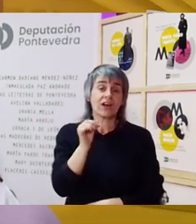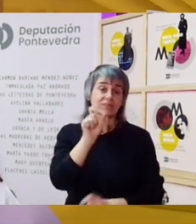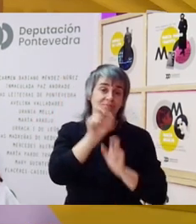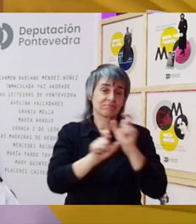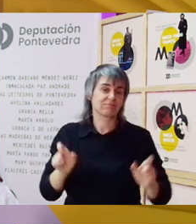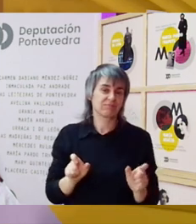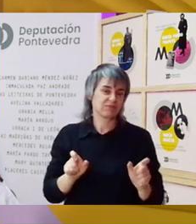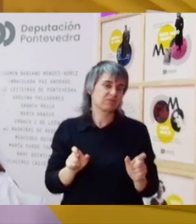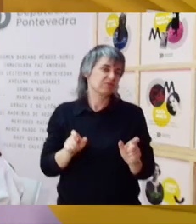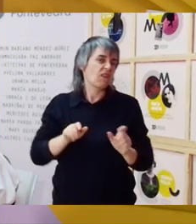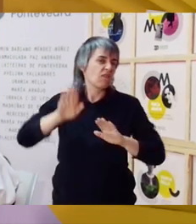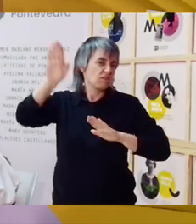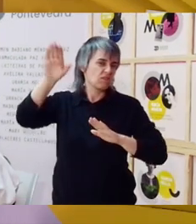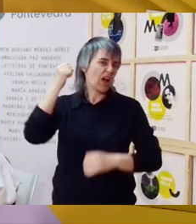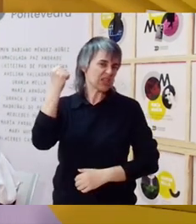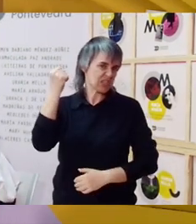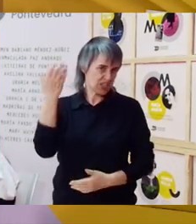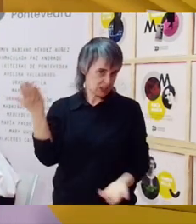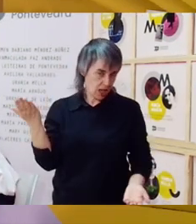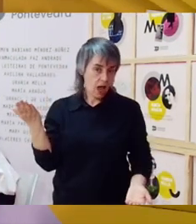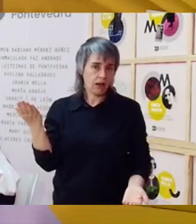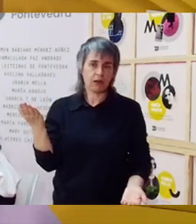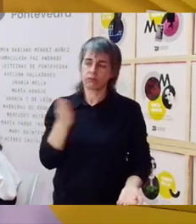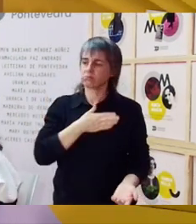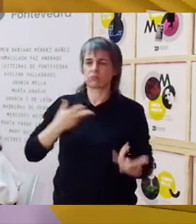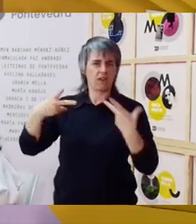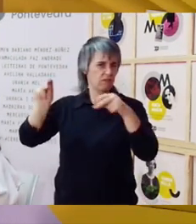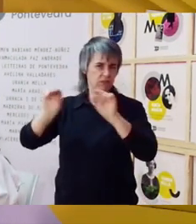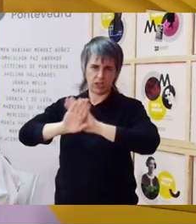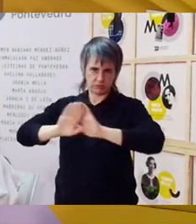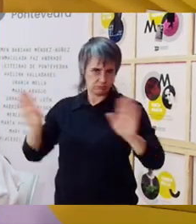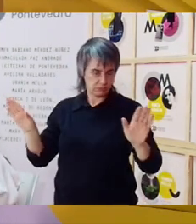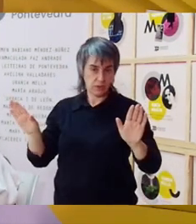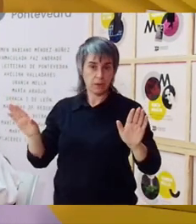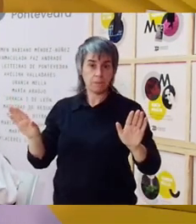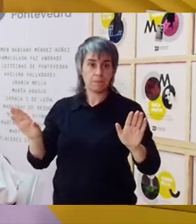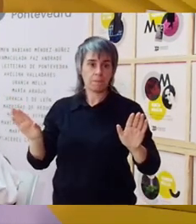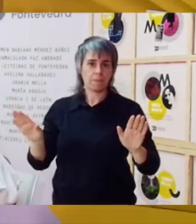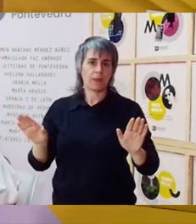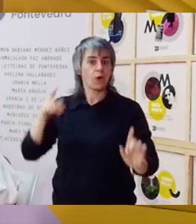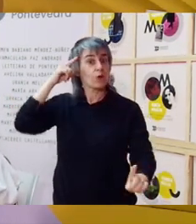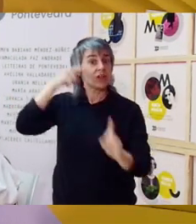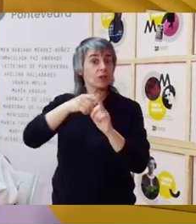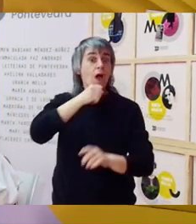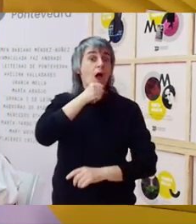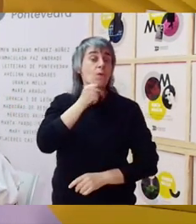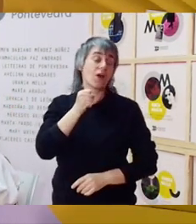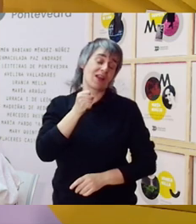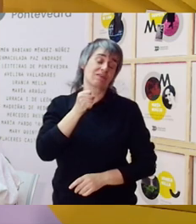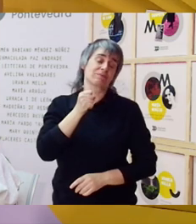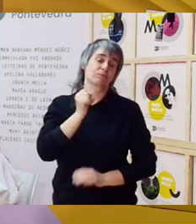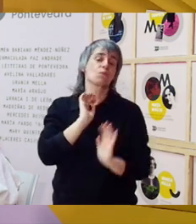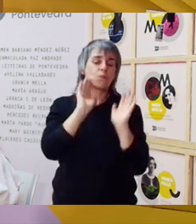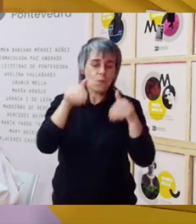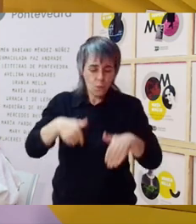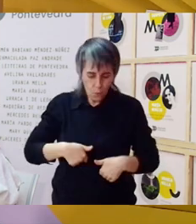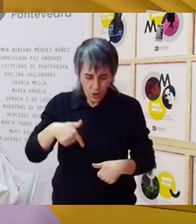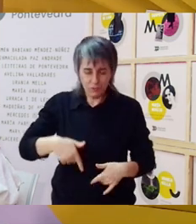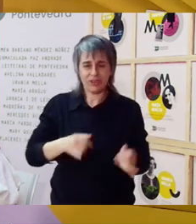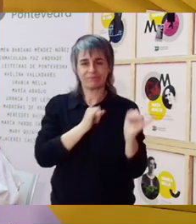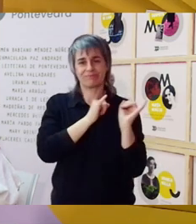xente fascista, que acabara. E que ela podera retornar a seu país,